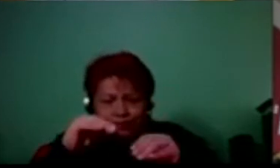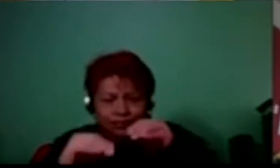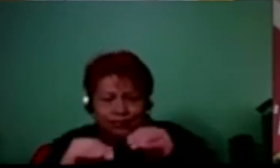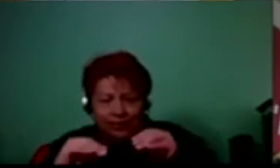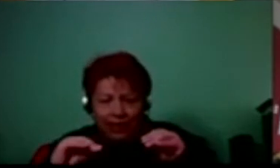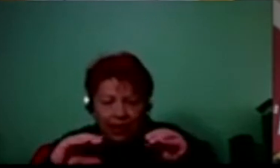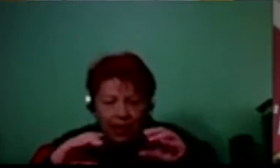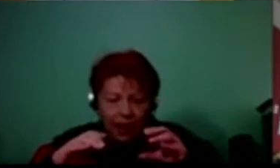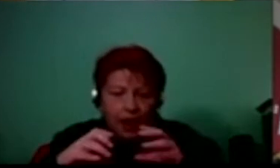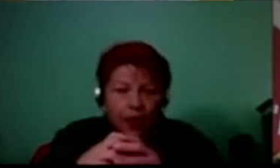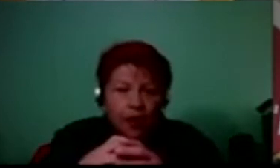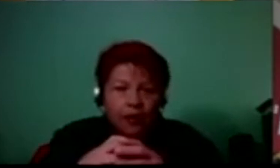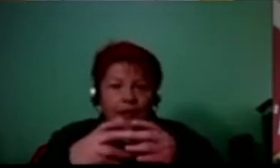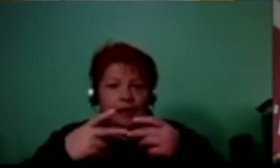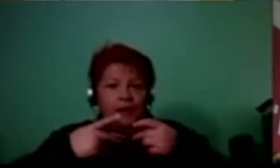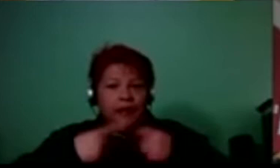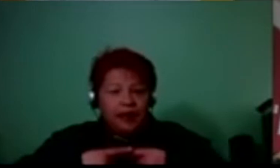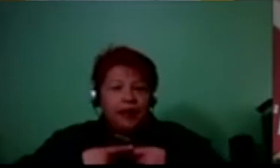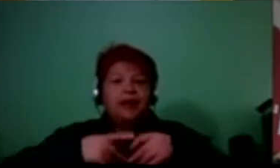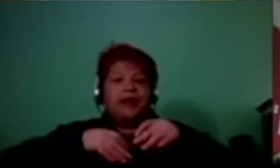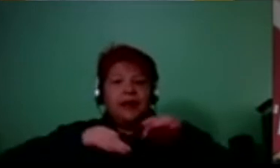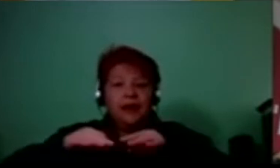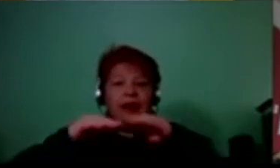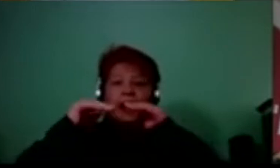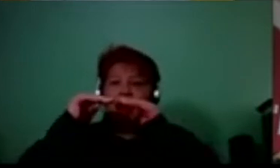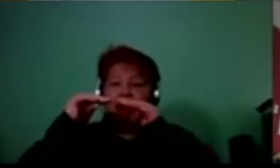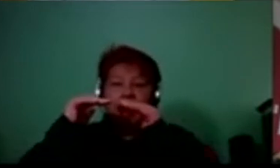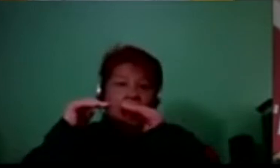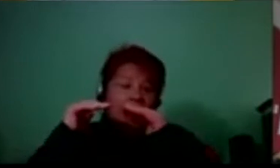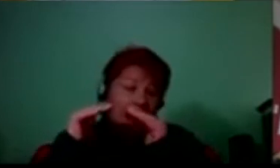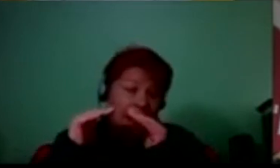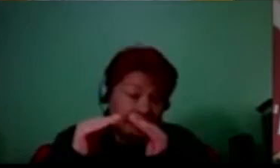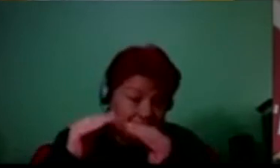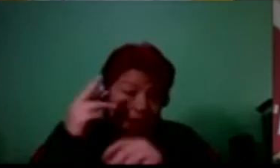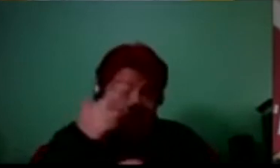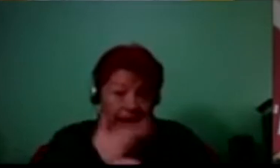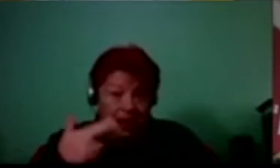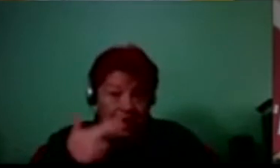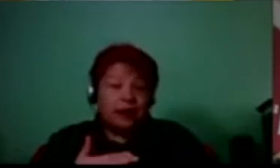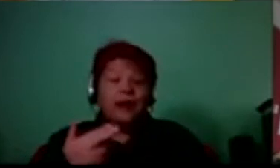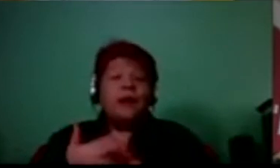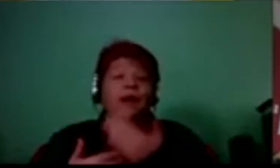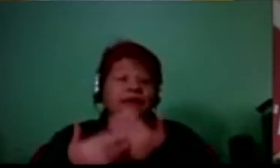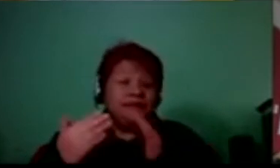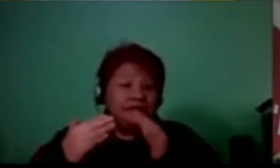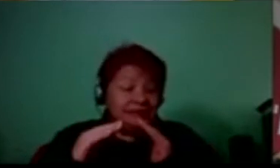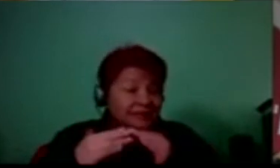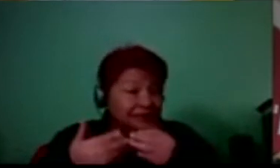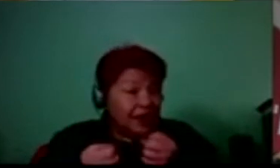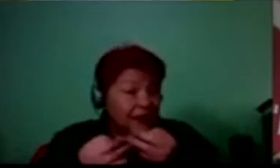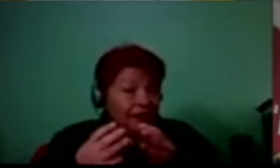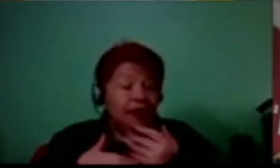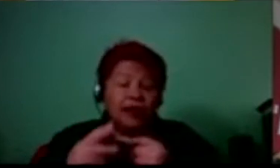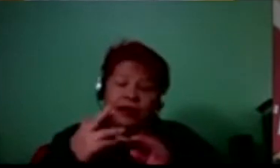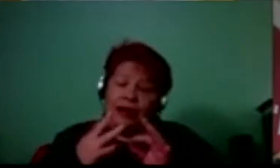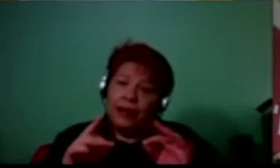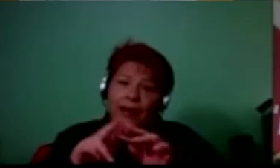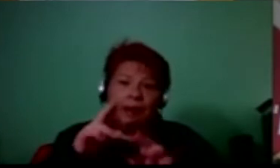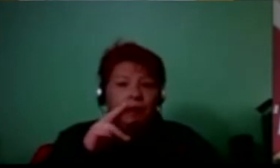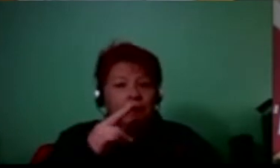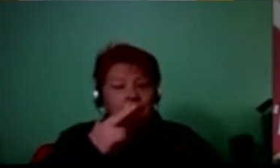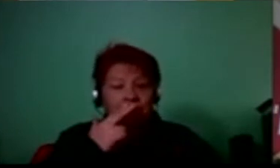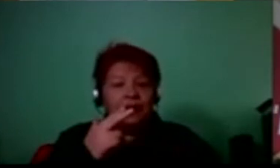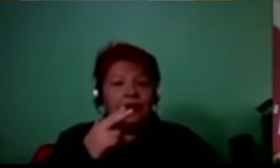través de las personas que trabajan en las casas de gestión es sumamente relevante. Me gustaría mucho enfocar